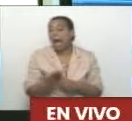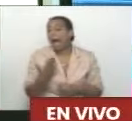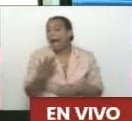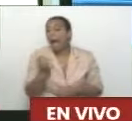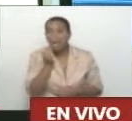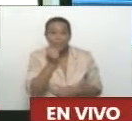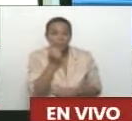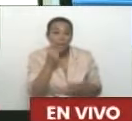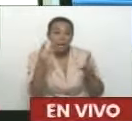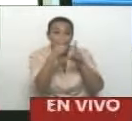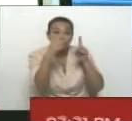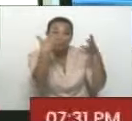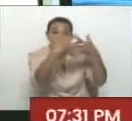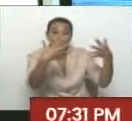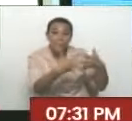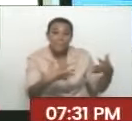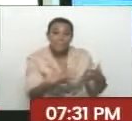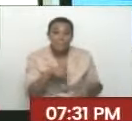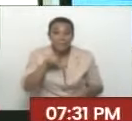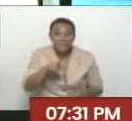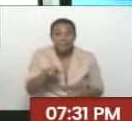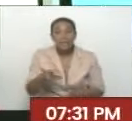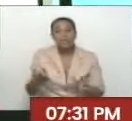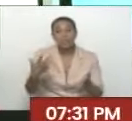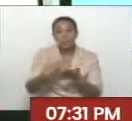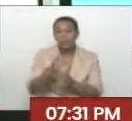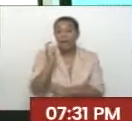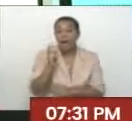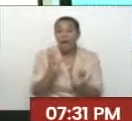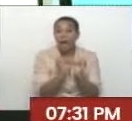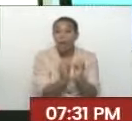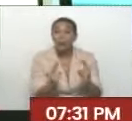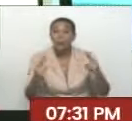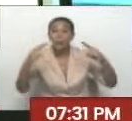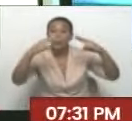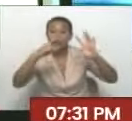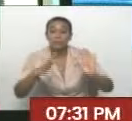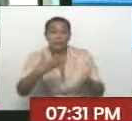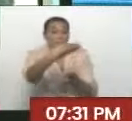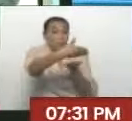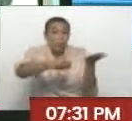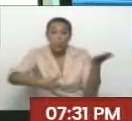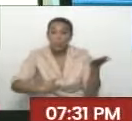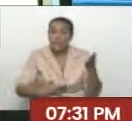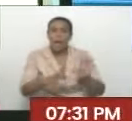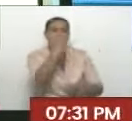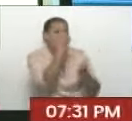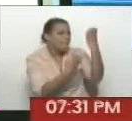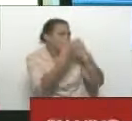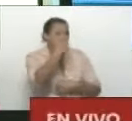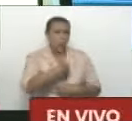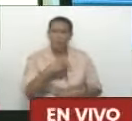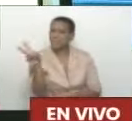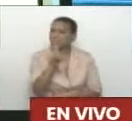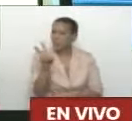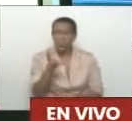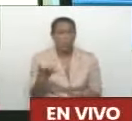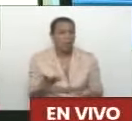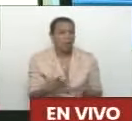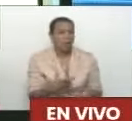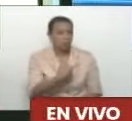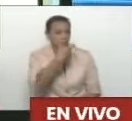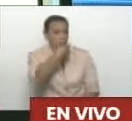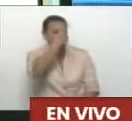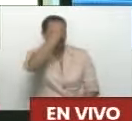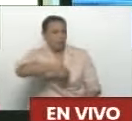la letra y el espíritu de la Carta de Naciones Unidas. Ellos no están para estar calificando, ellos no son fiscal y